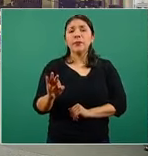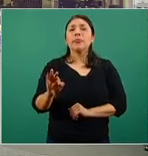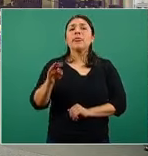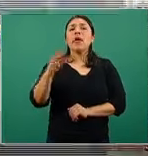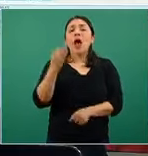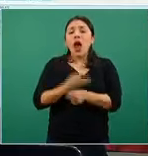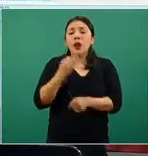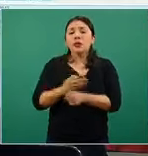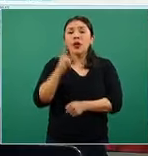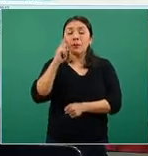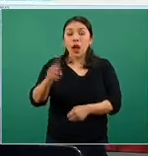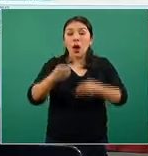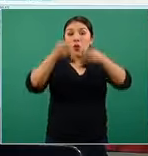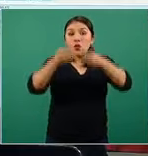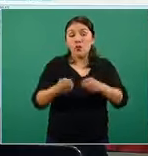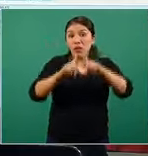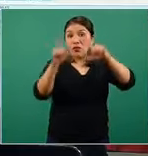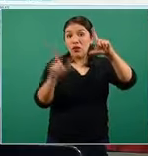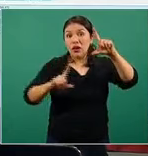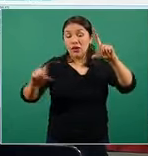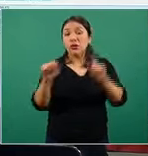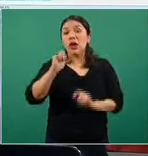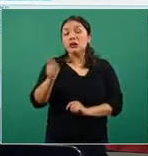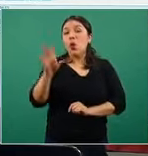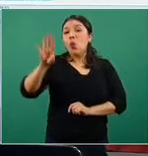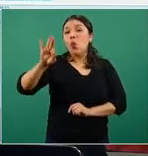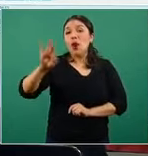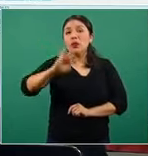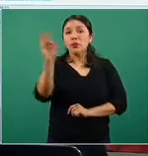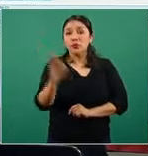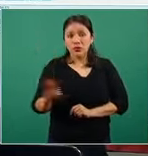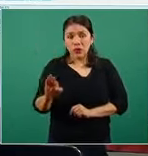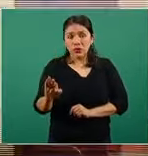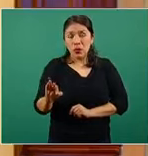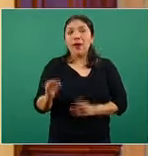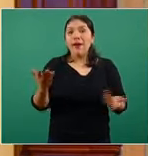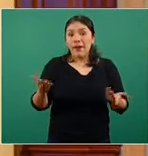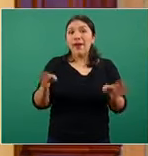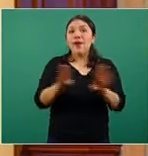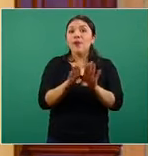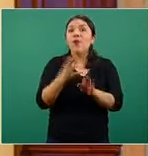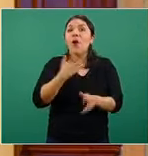ubicándose entonces la ocupación nacional en un 40%, lo cual deja